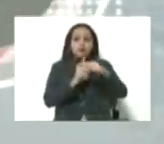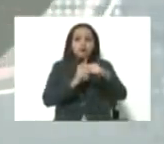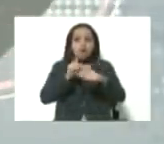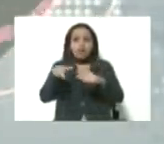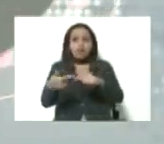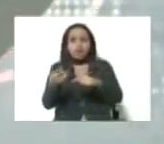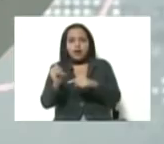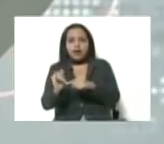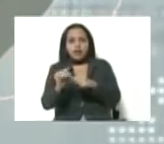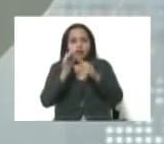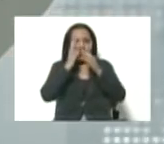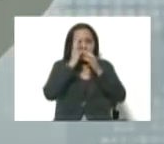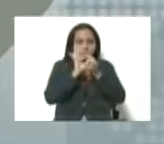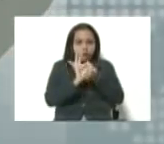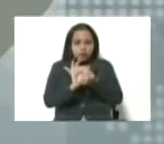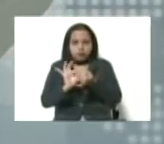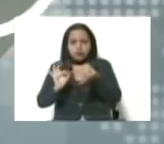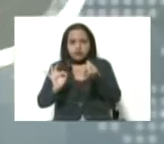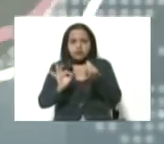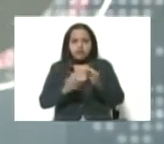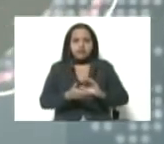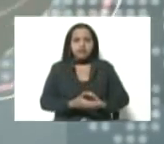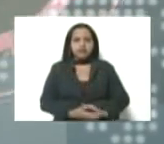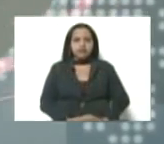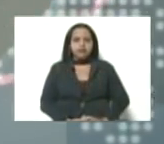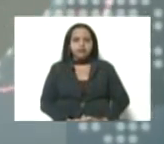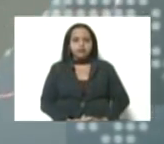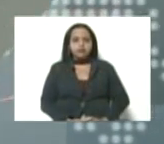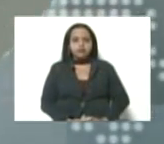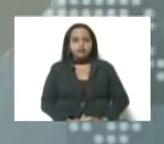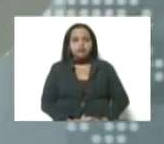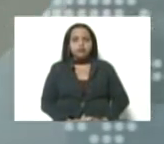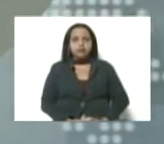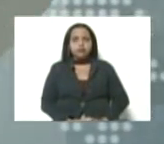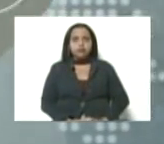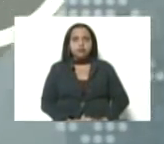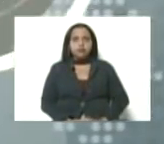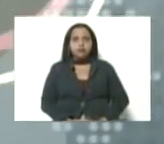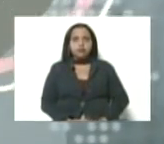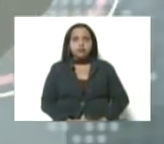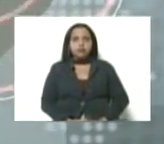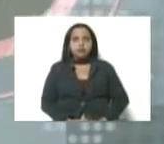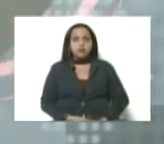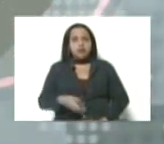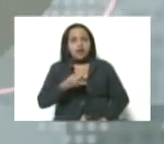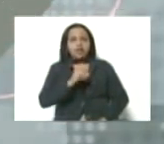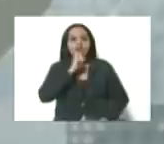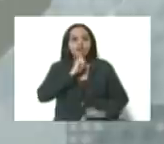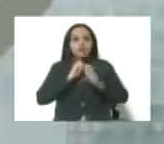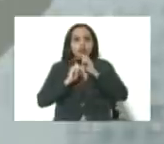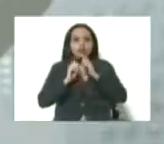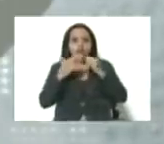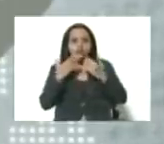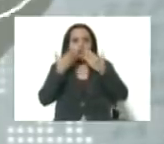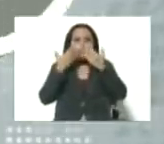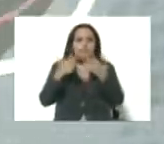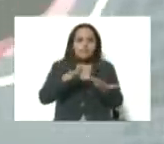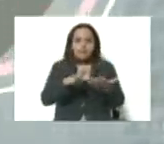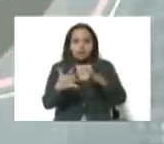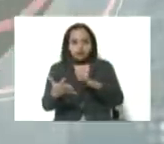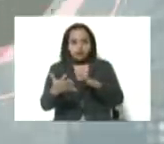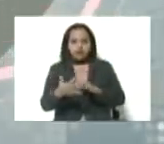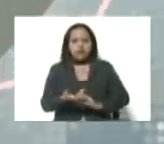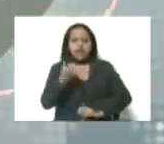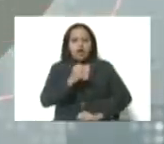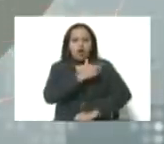que consumes confirmadas con la prueba molecular por el pp presentó de suficiencia respiratoria moderada mientras estuvo